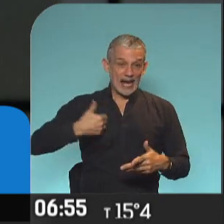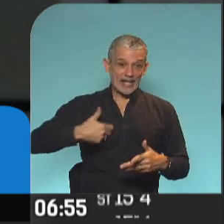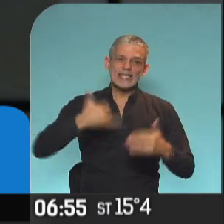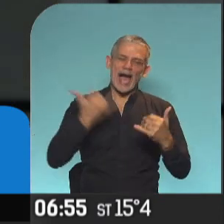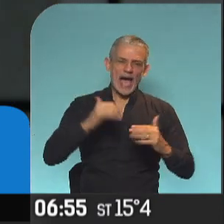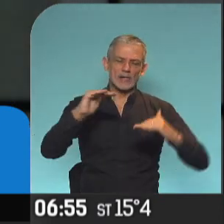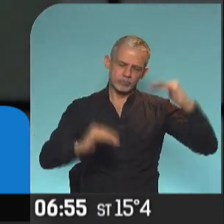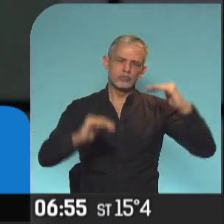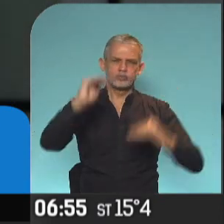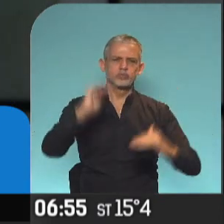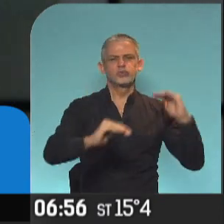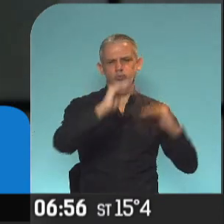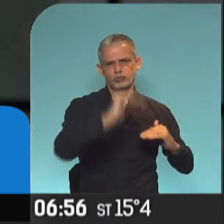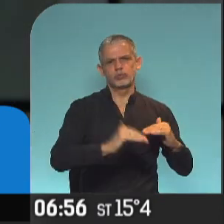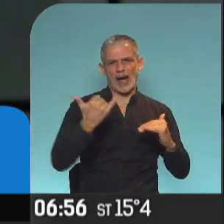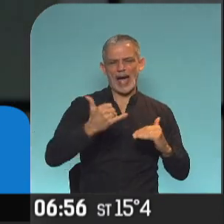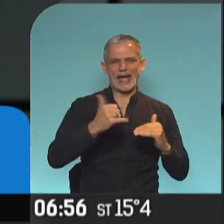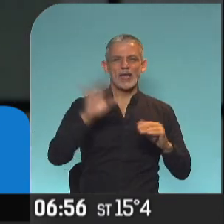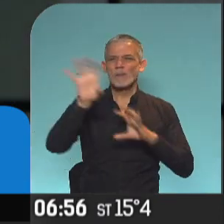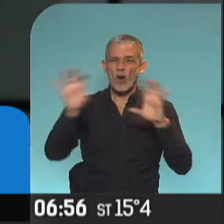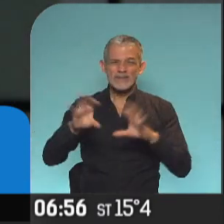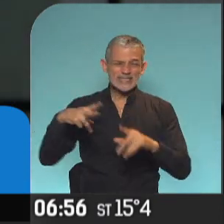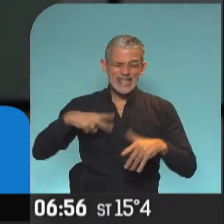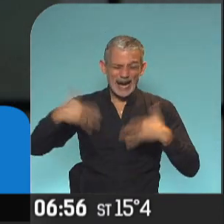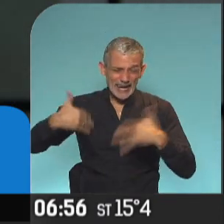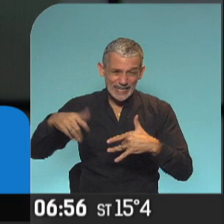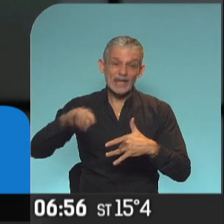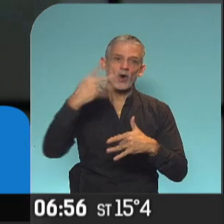hay desigualdades claras entre provincias ricas o estados